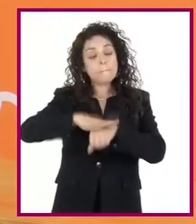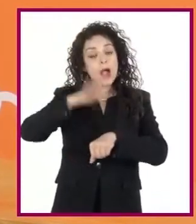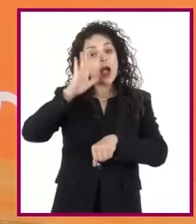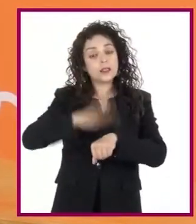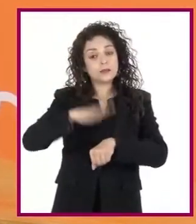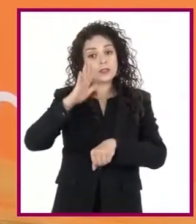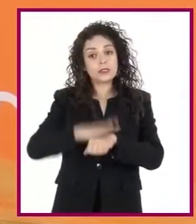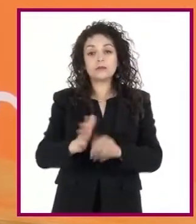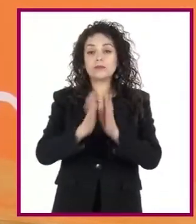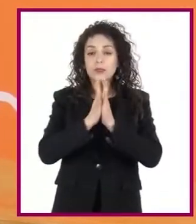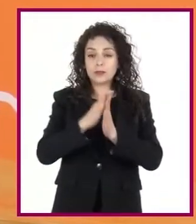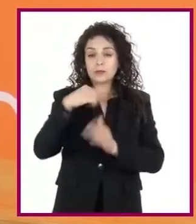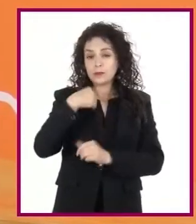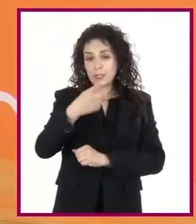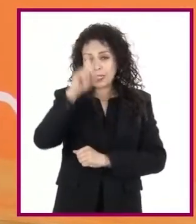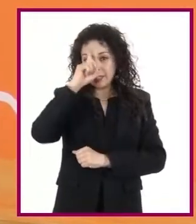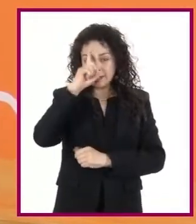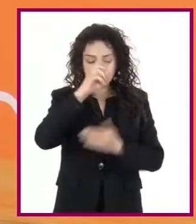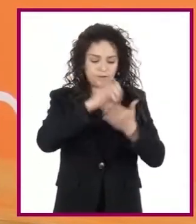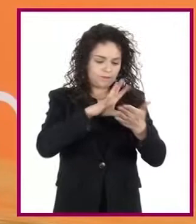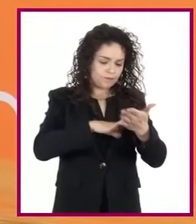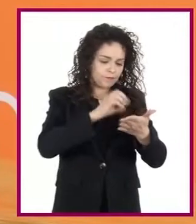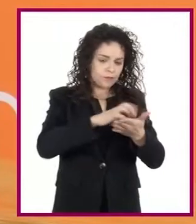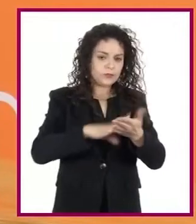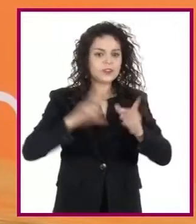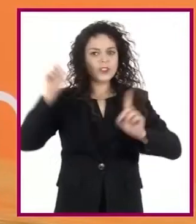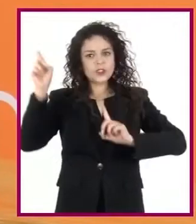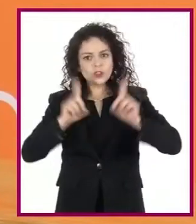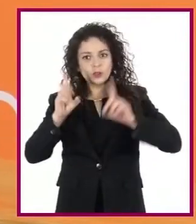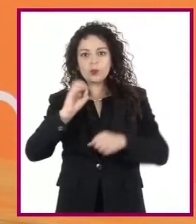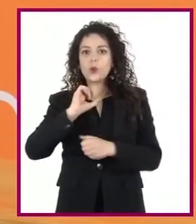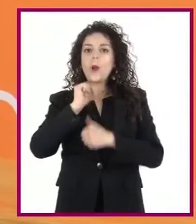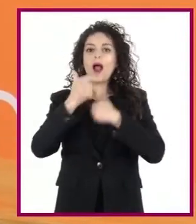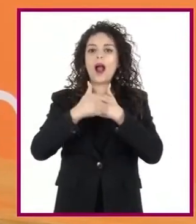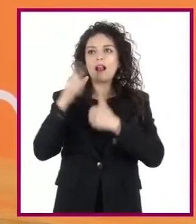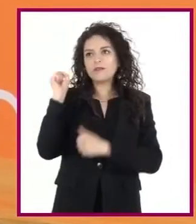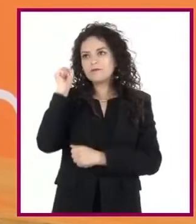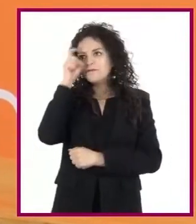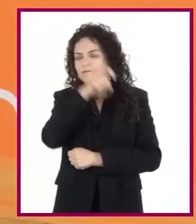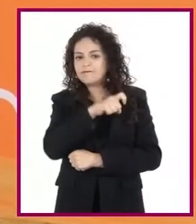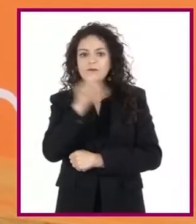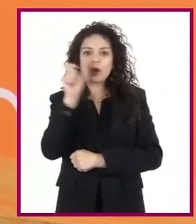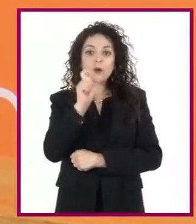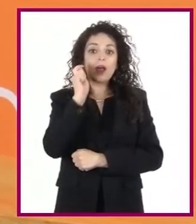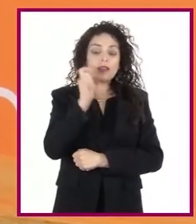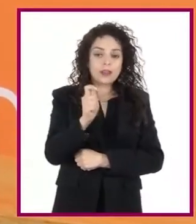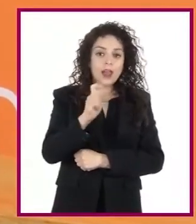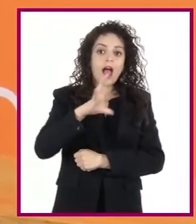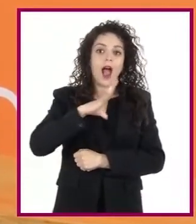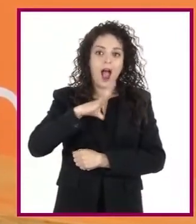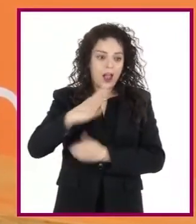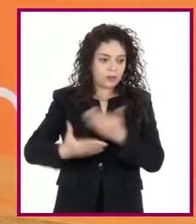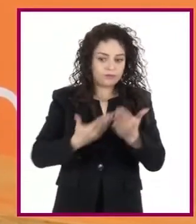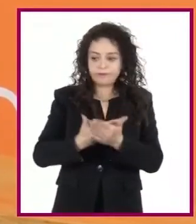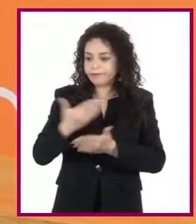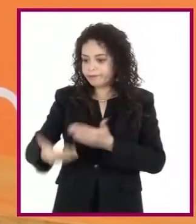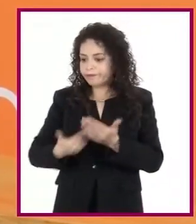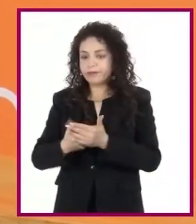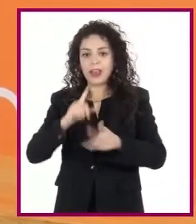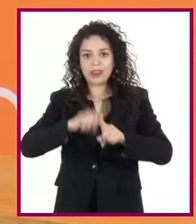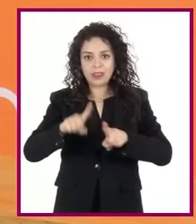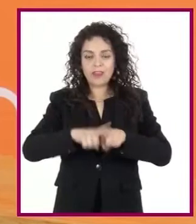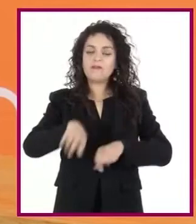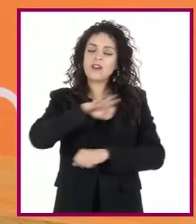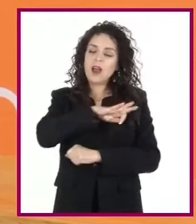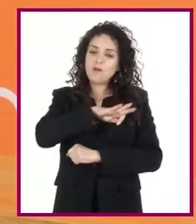un registro de las dudas, inquietudes o dificultades que surjan al resolver los planteamientos, pues muchas de estas las podrán resolver